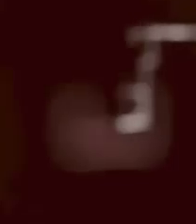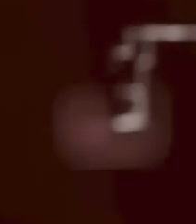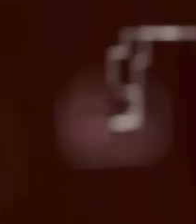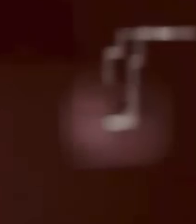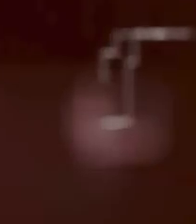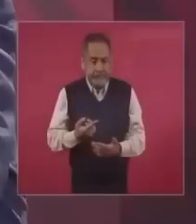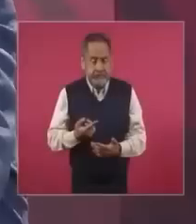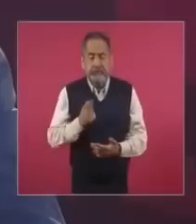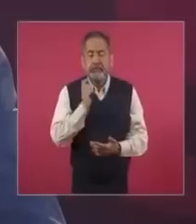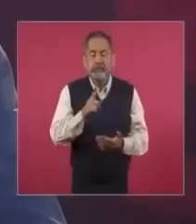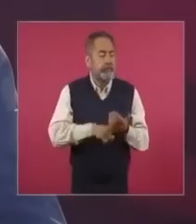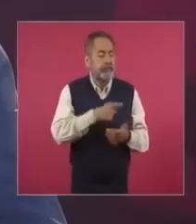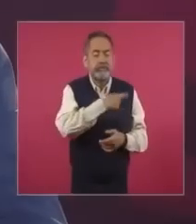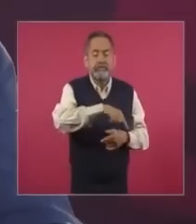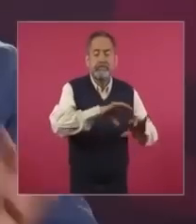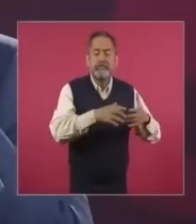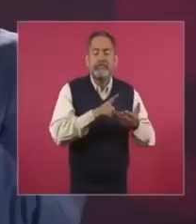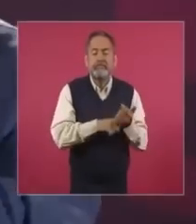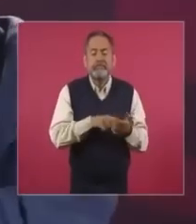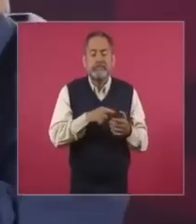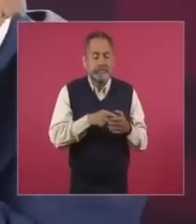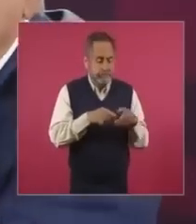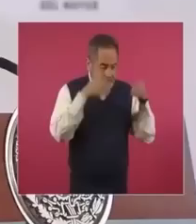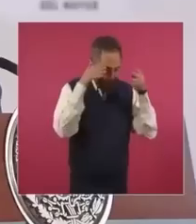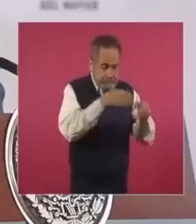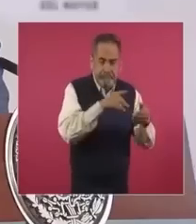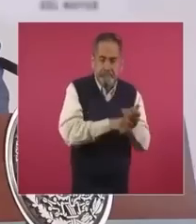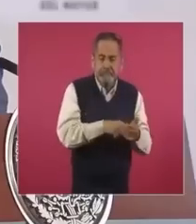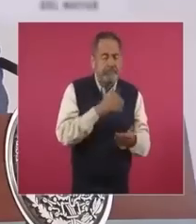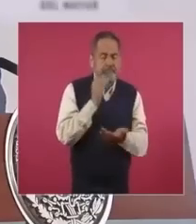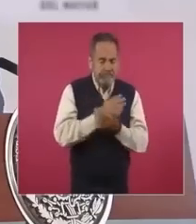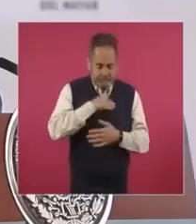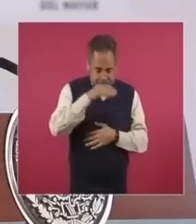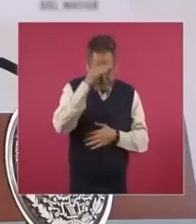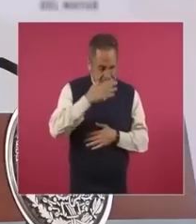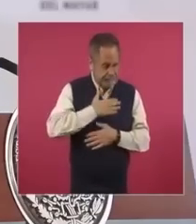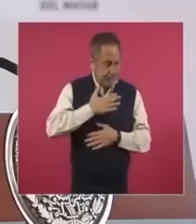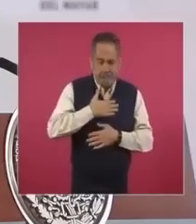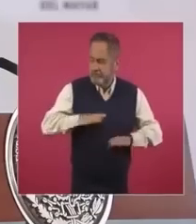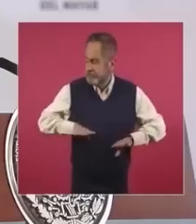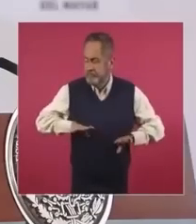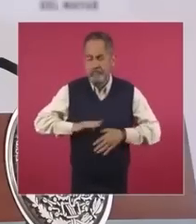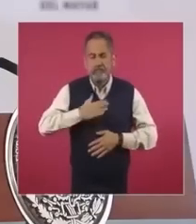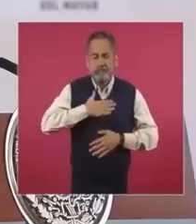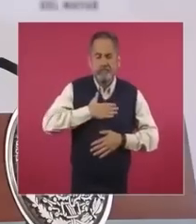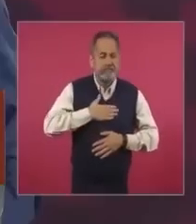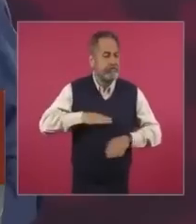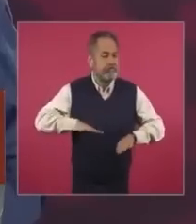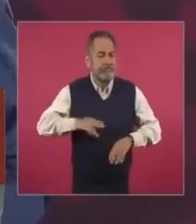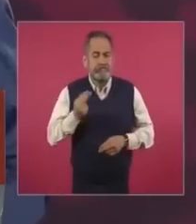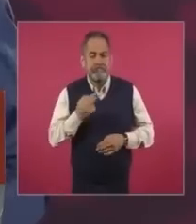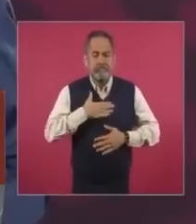se propuso esta máxima de el respeto al derecho ajeno es la paz, es justamente